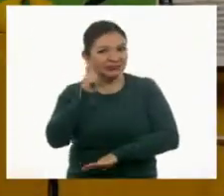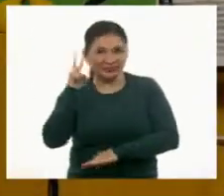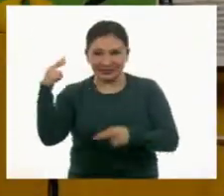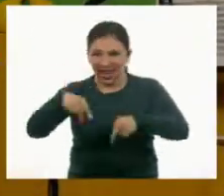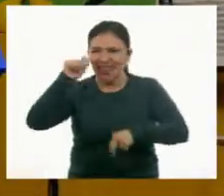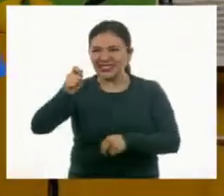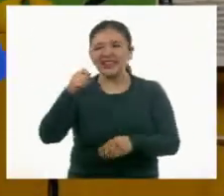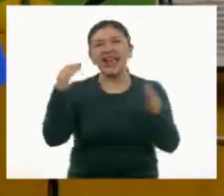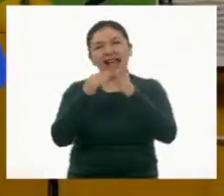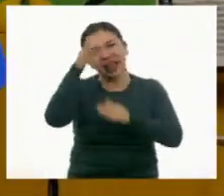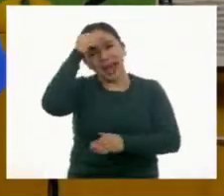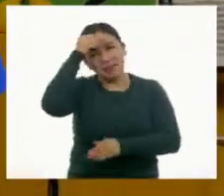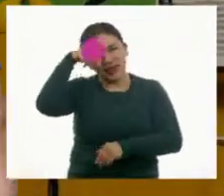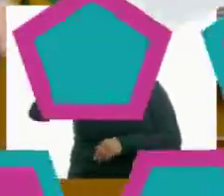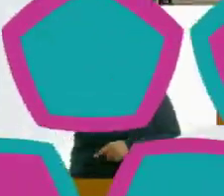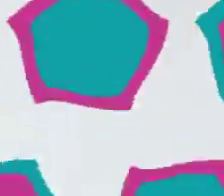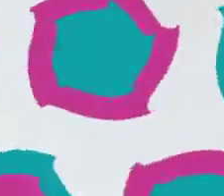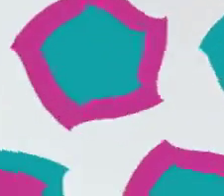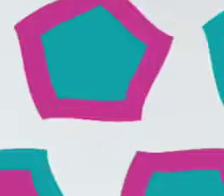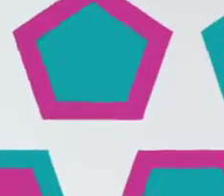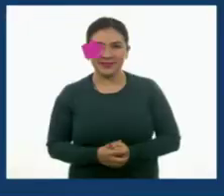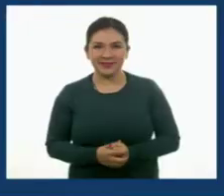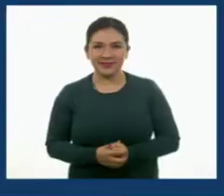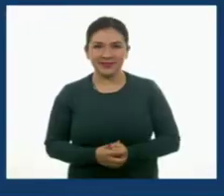aquí en Aprende Música en Casa.